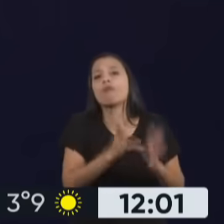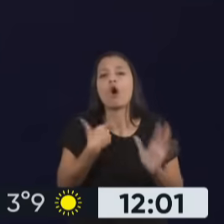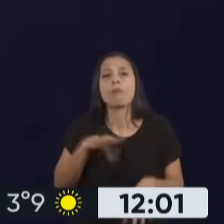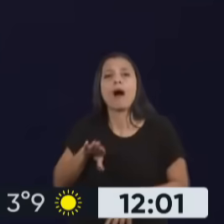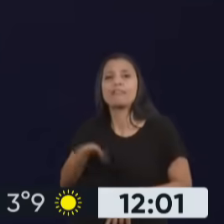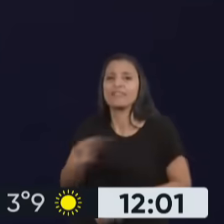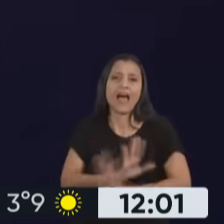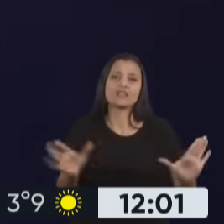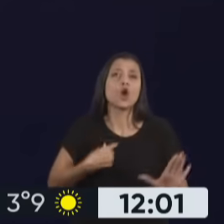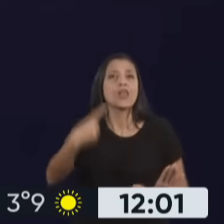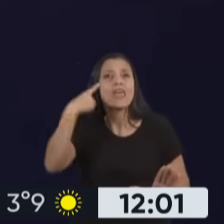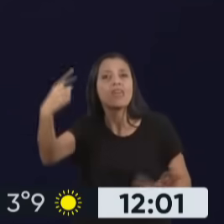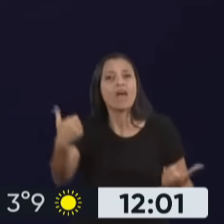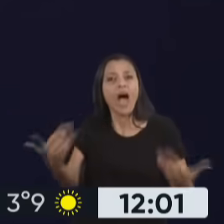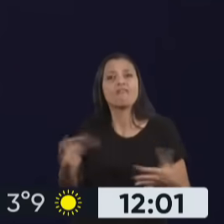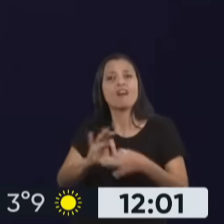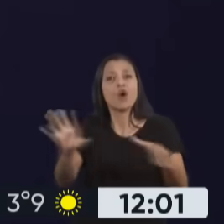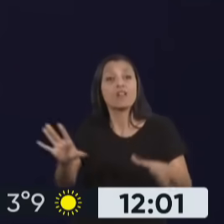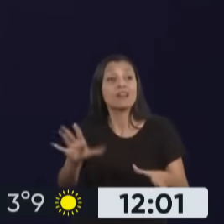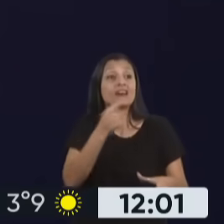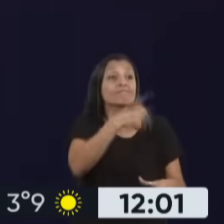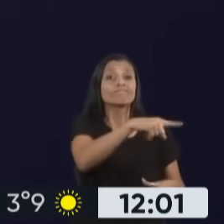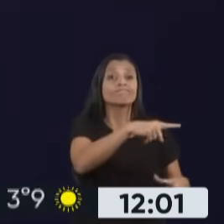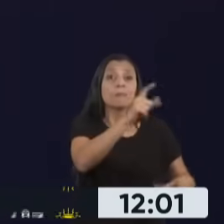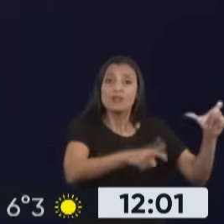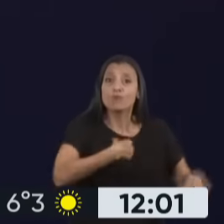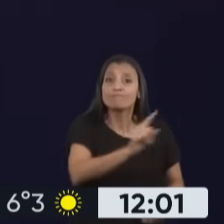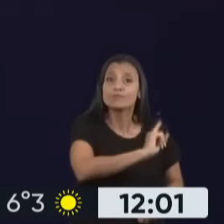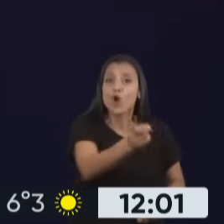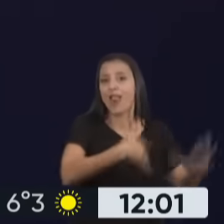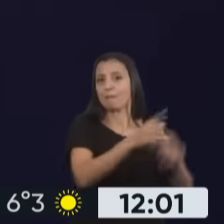libertad y para quienes no las tenían, que eran la gran mayoría,